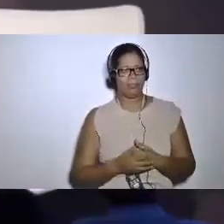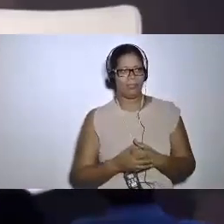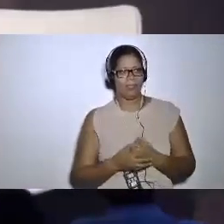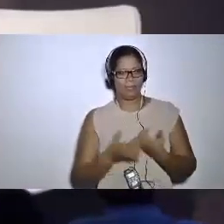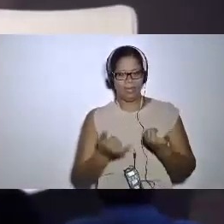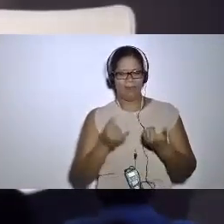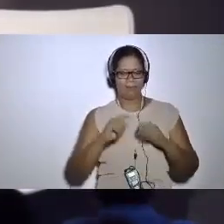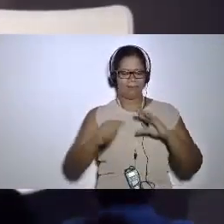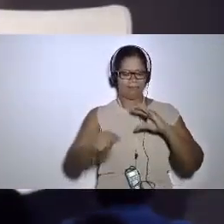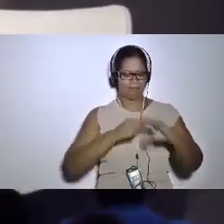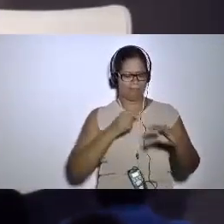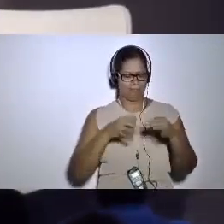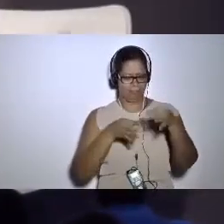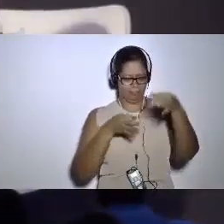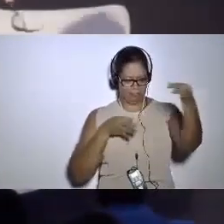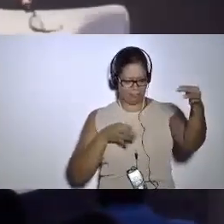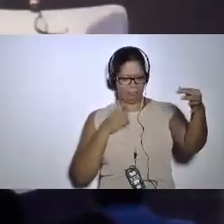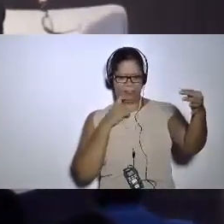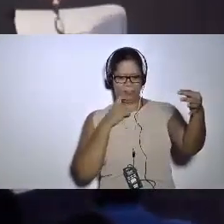la invitación con